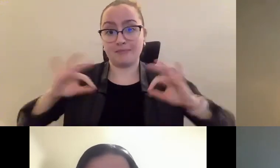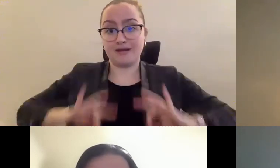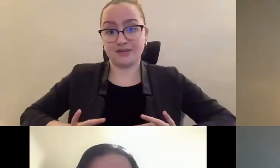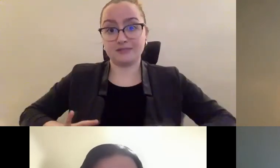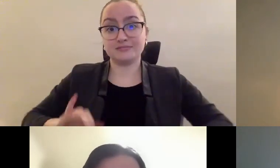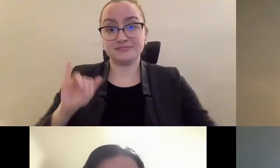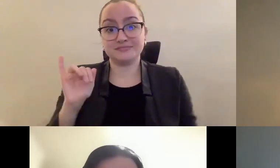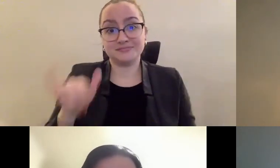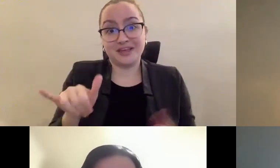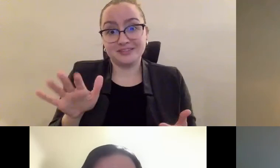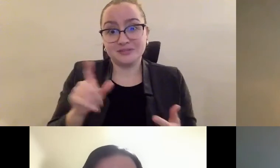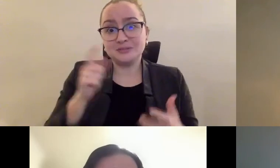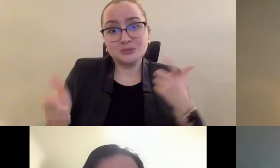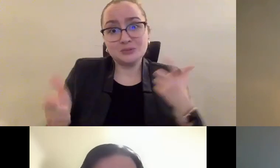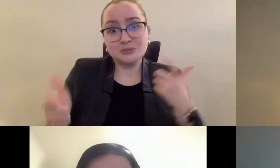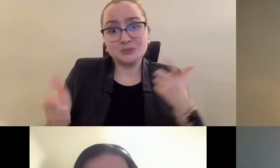a usted también.